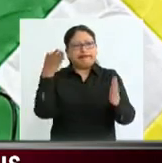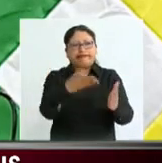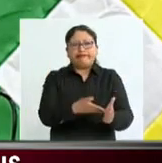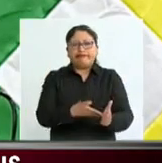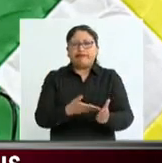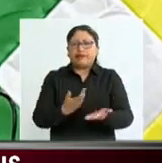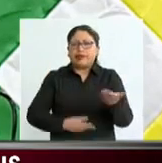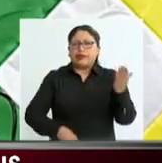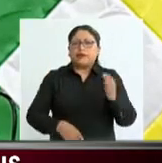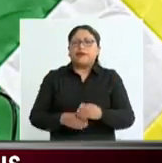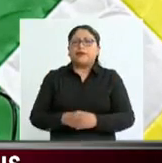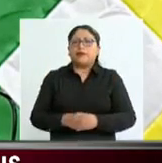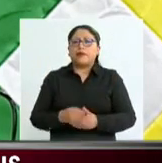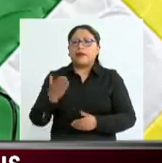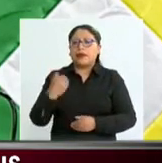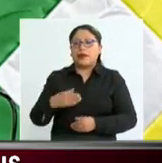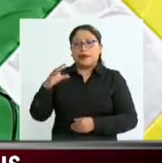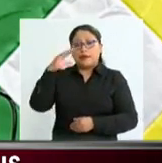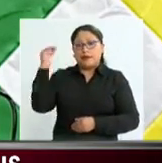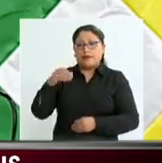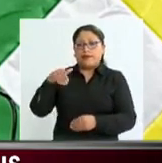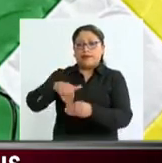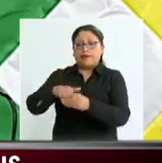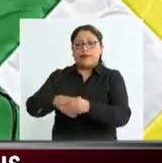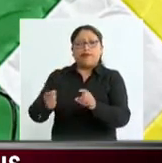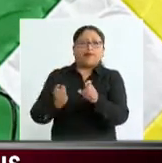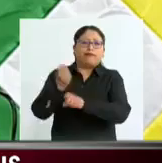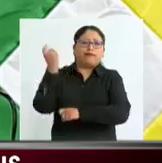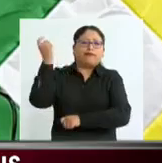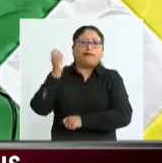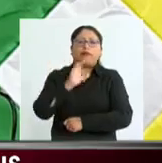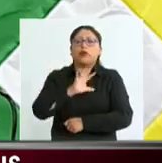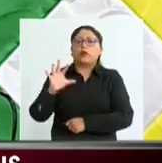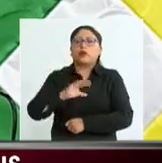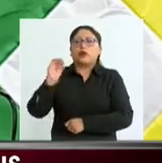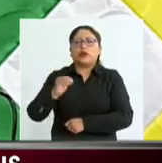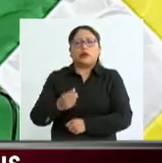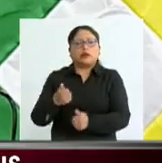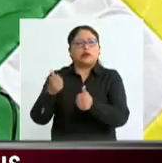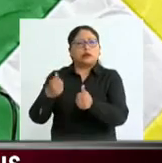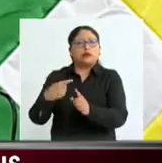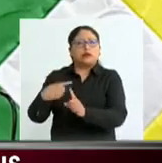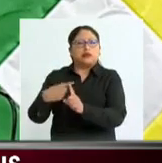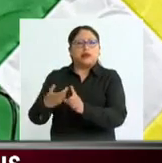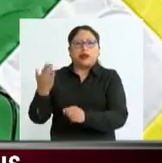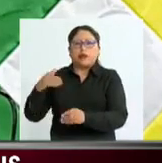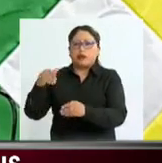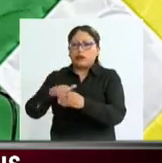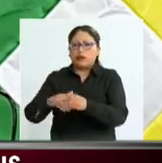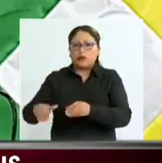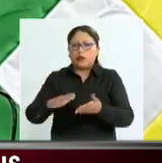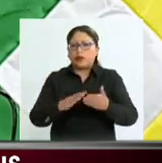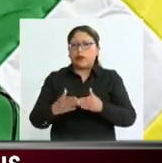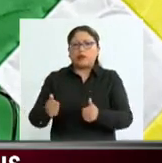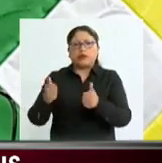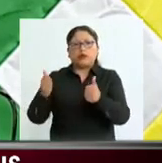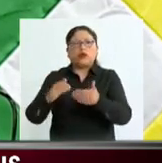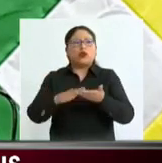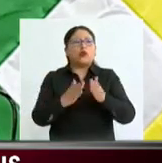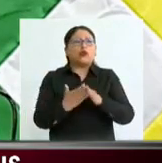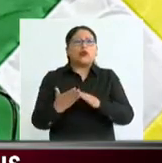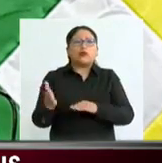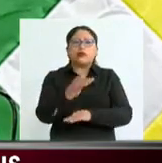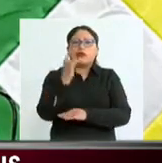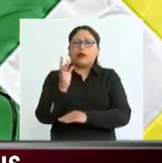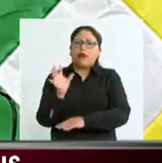del 55%, atentando de manera cada vez más directa contra la voluntad del pueblo